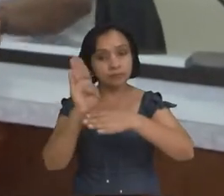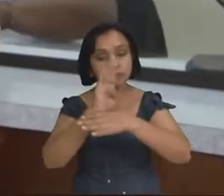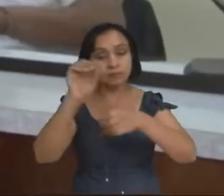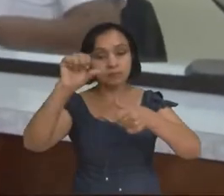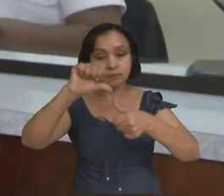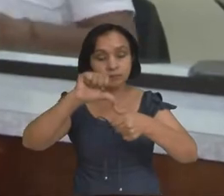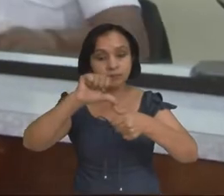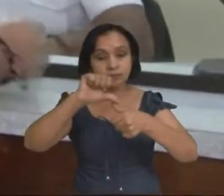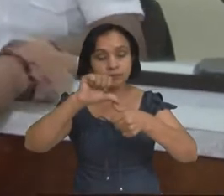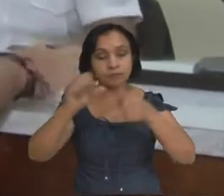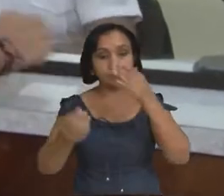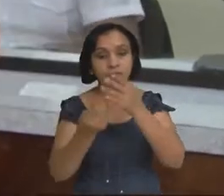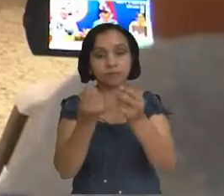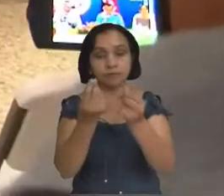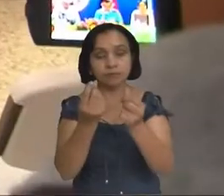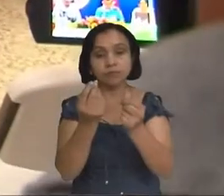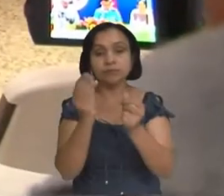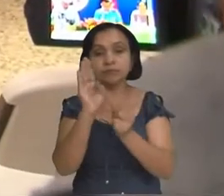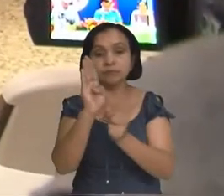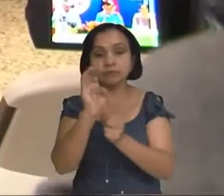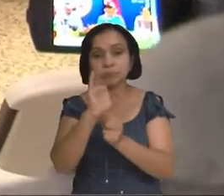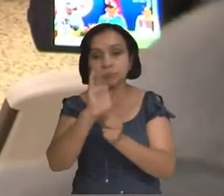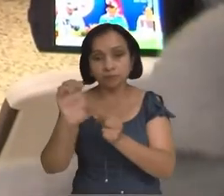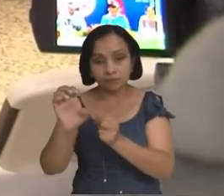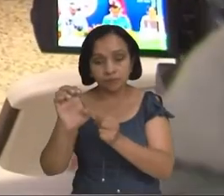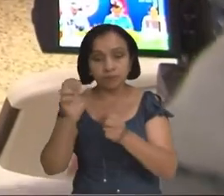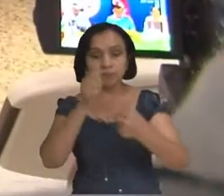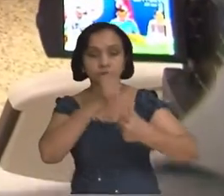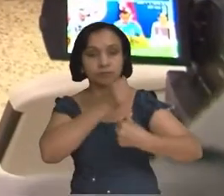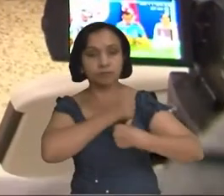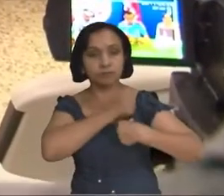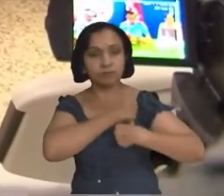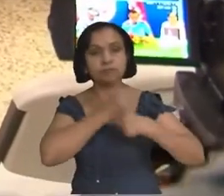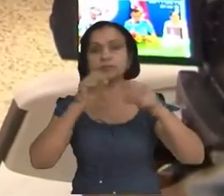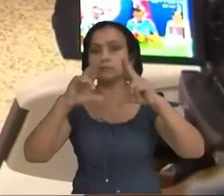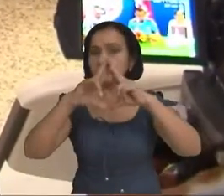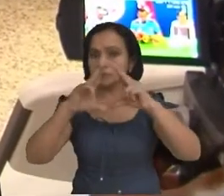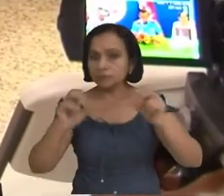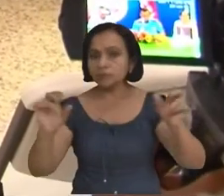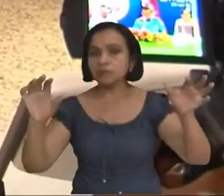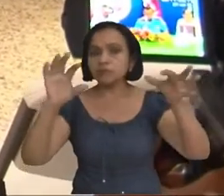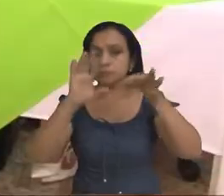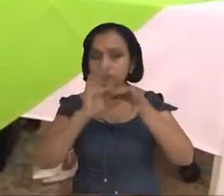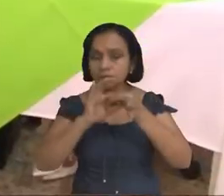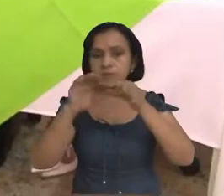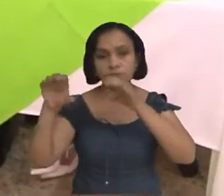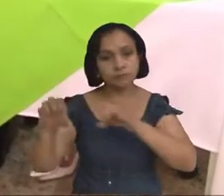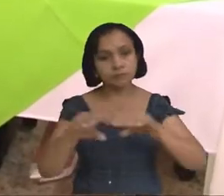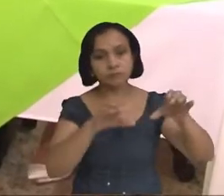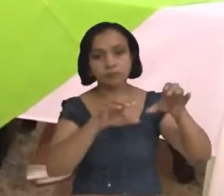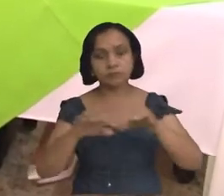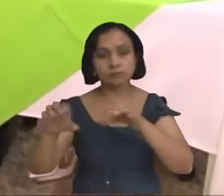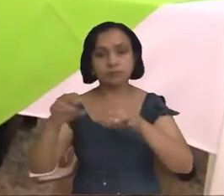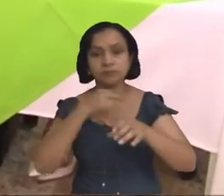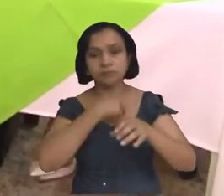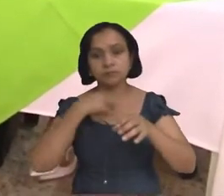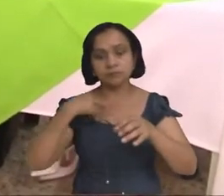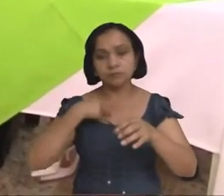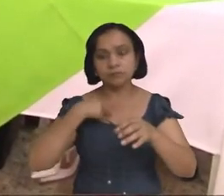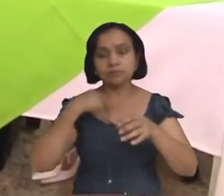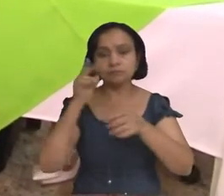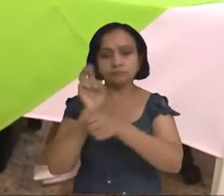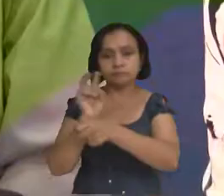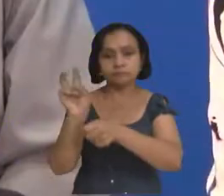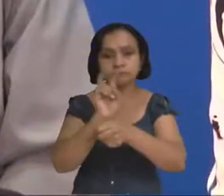de Integración Económica, BESIET. El Ejército de Nicaragua también formará parte de estas acciones, realizando